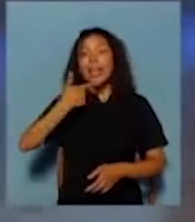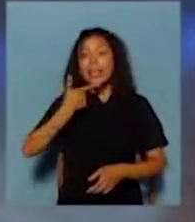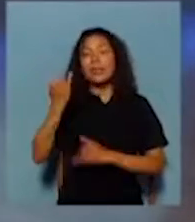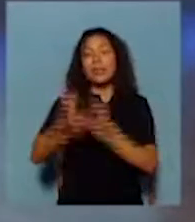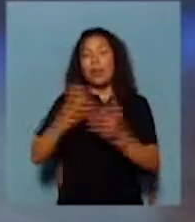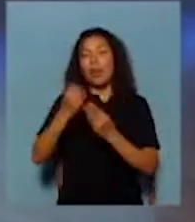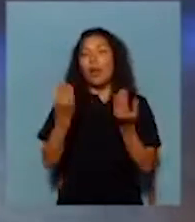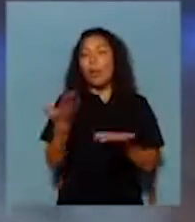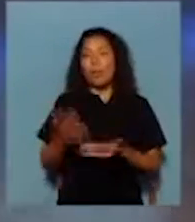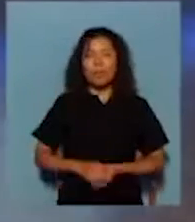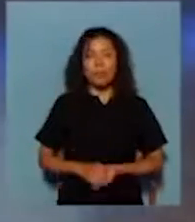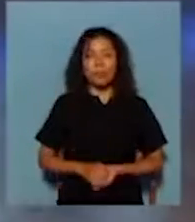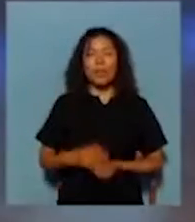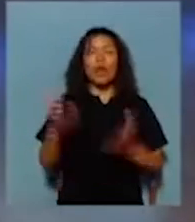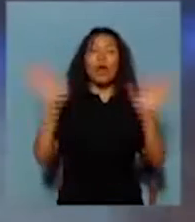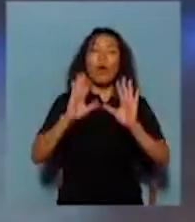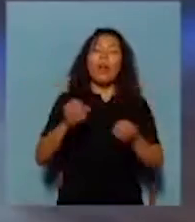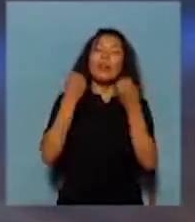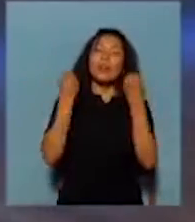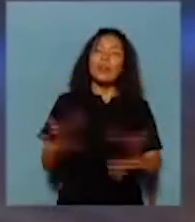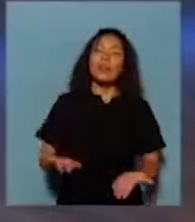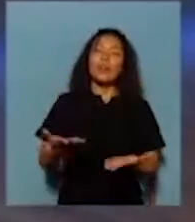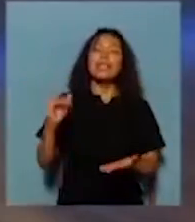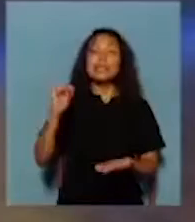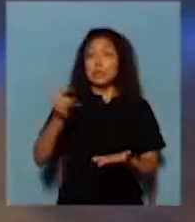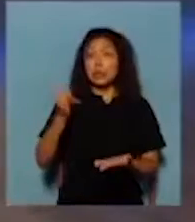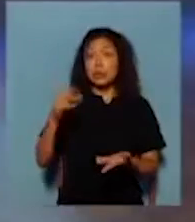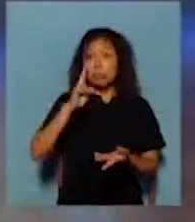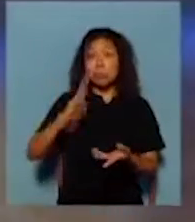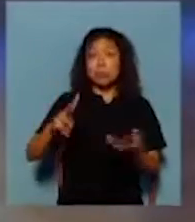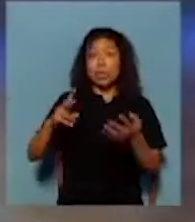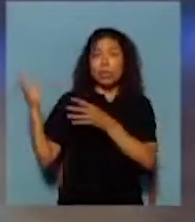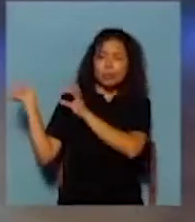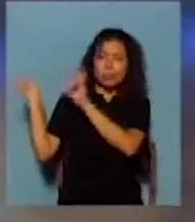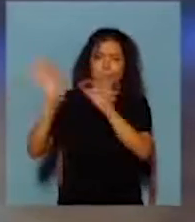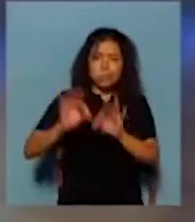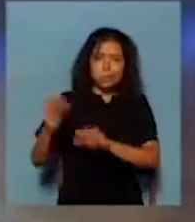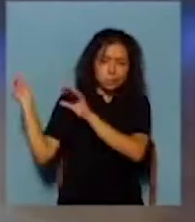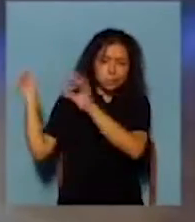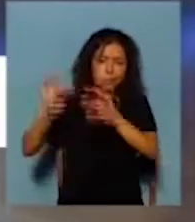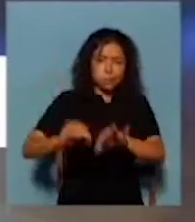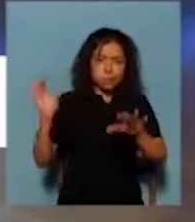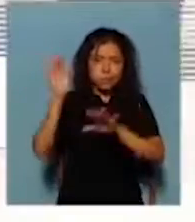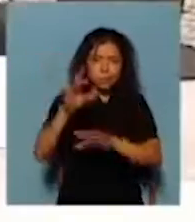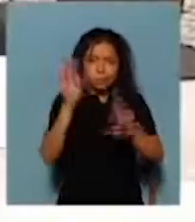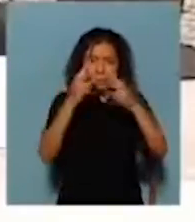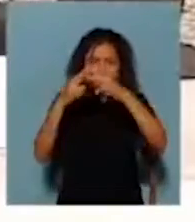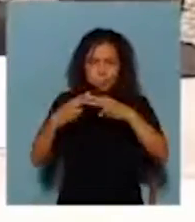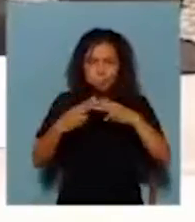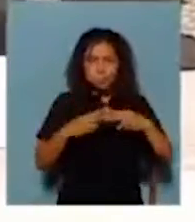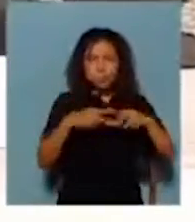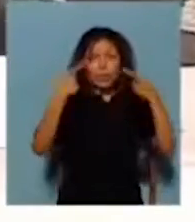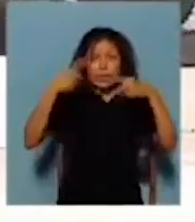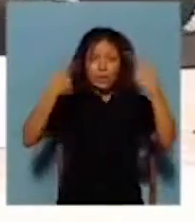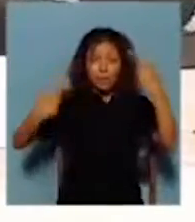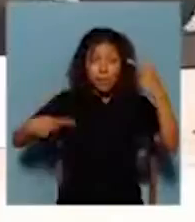Hola Omar, ¿cómo te va? Muy buenas tardes. Y efectivamente vemos cómo se están bajando distintos elementos que van a ser el atractivo para la